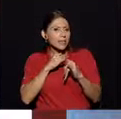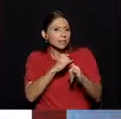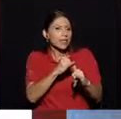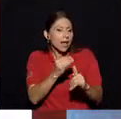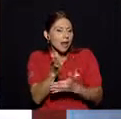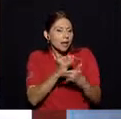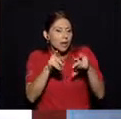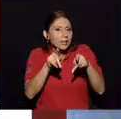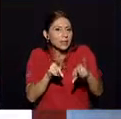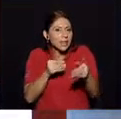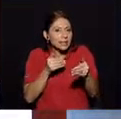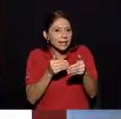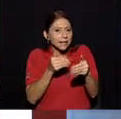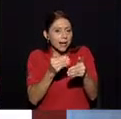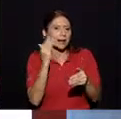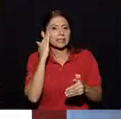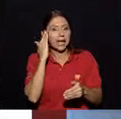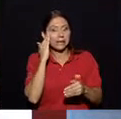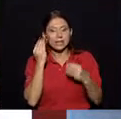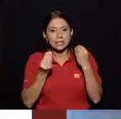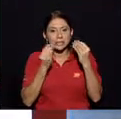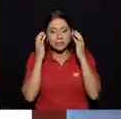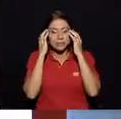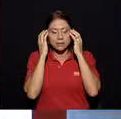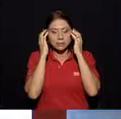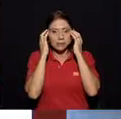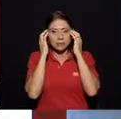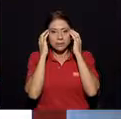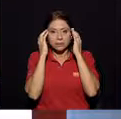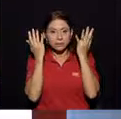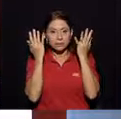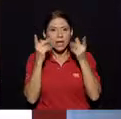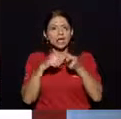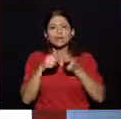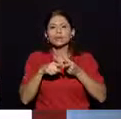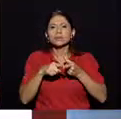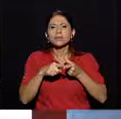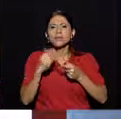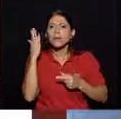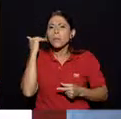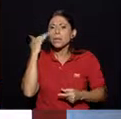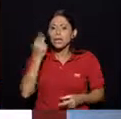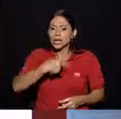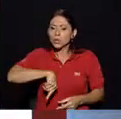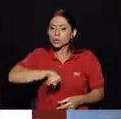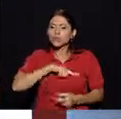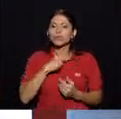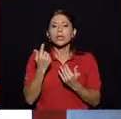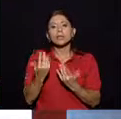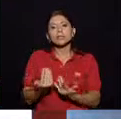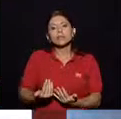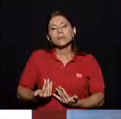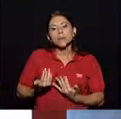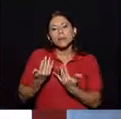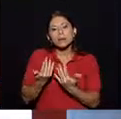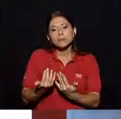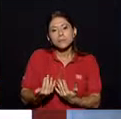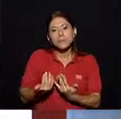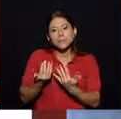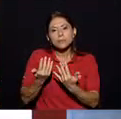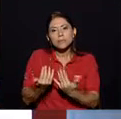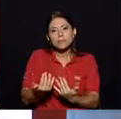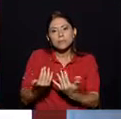cercano sabe muy bien la preocupación que eso genera. Entonces, ¿por qué tenemos que esperar hasta que se dé esa